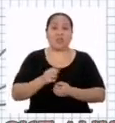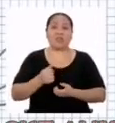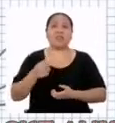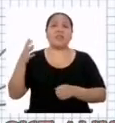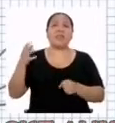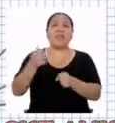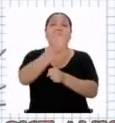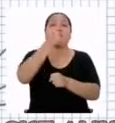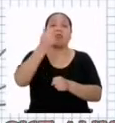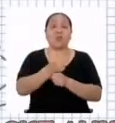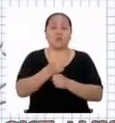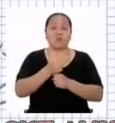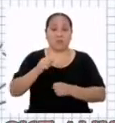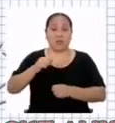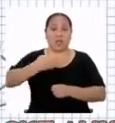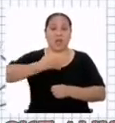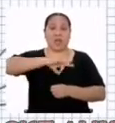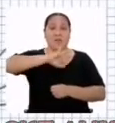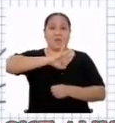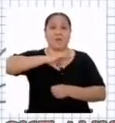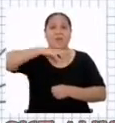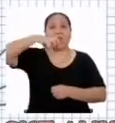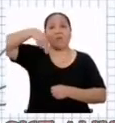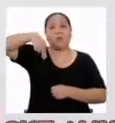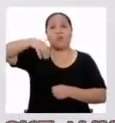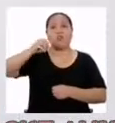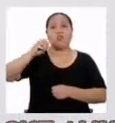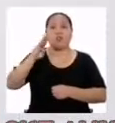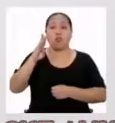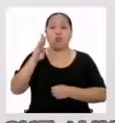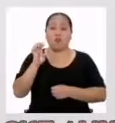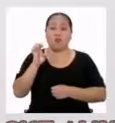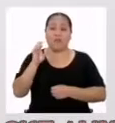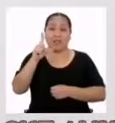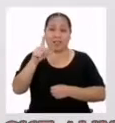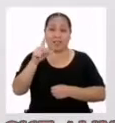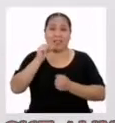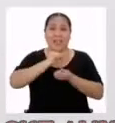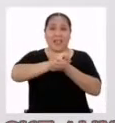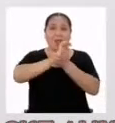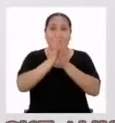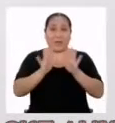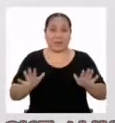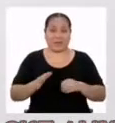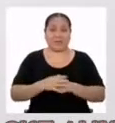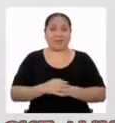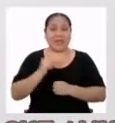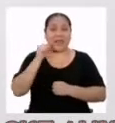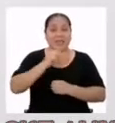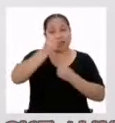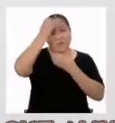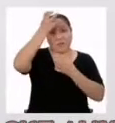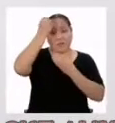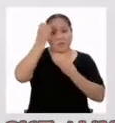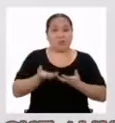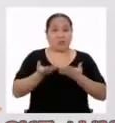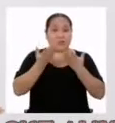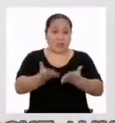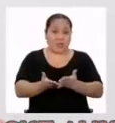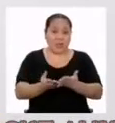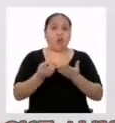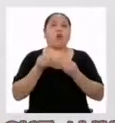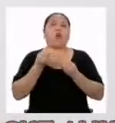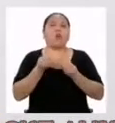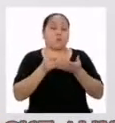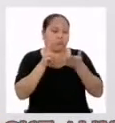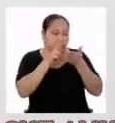¡Excelente, Yaremis! Toda esa información que ahora me das, la obtuvimos primero a través de la